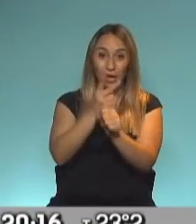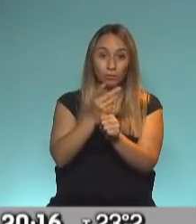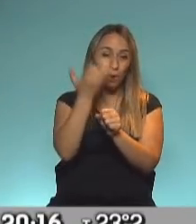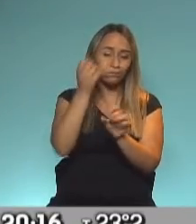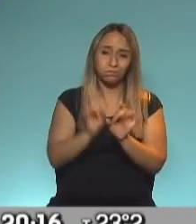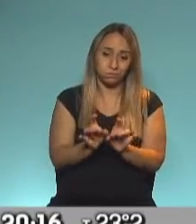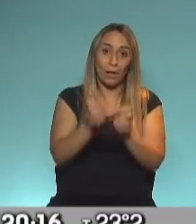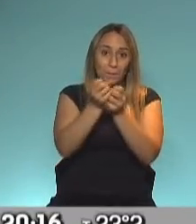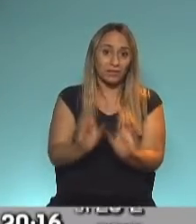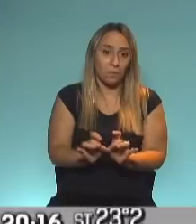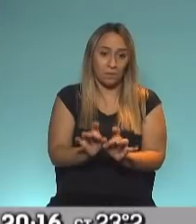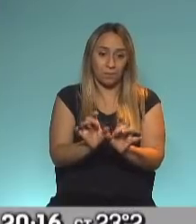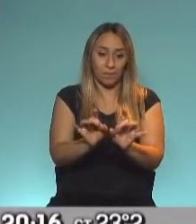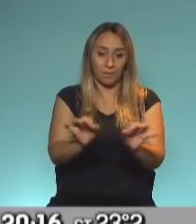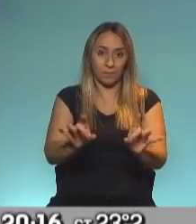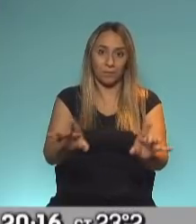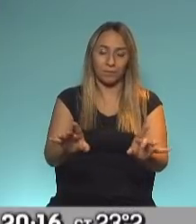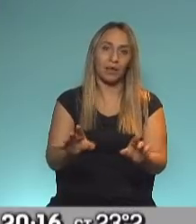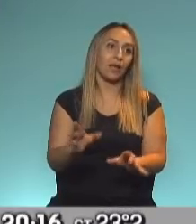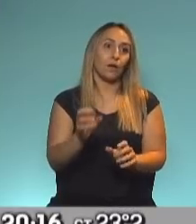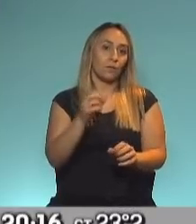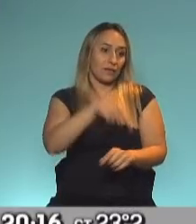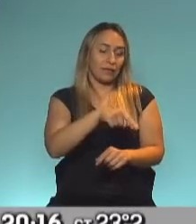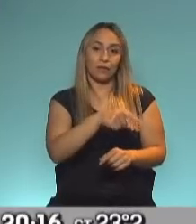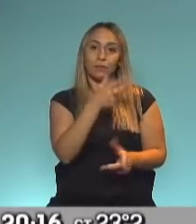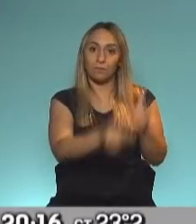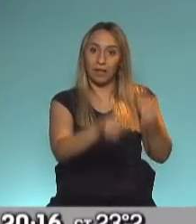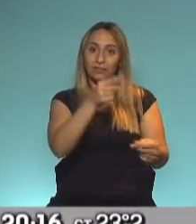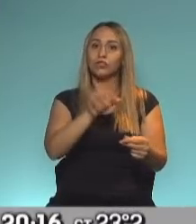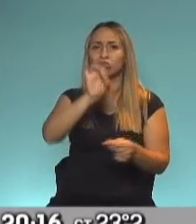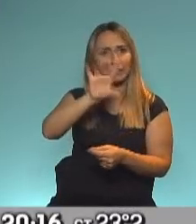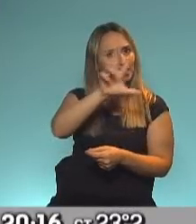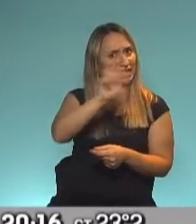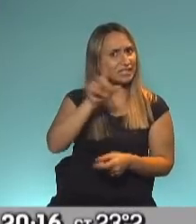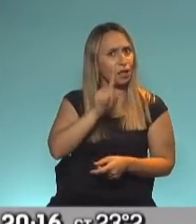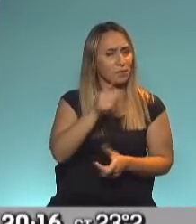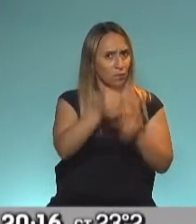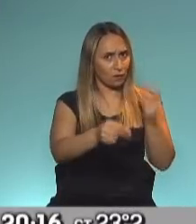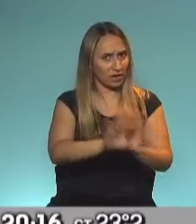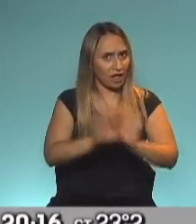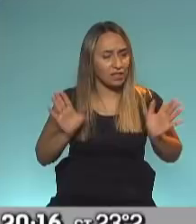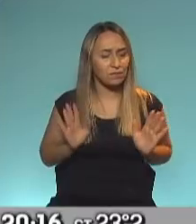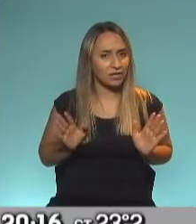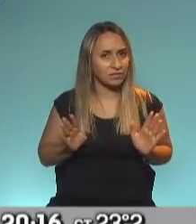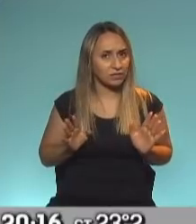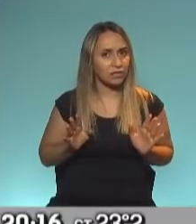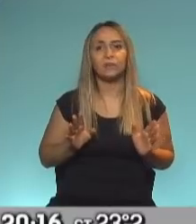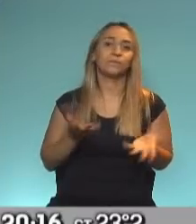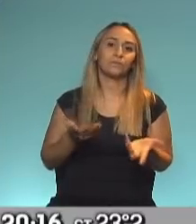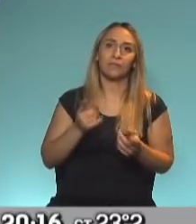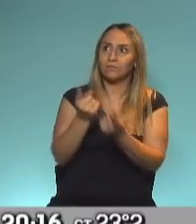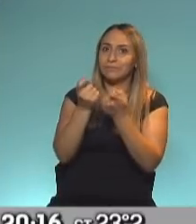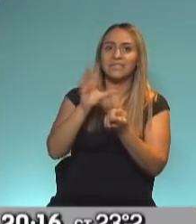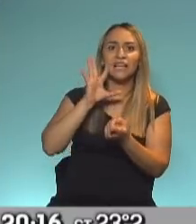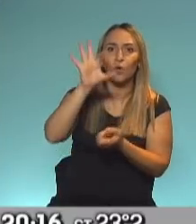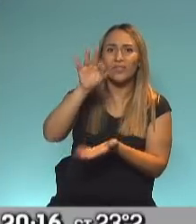empezamos a palpitar, y el operativo de vacunación por ahora estamos contando 300.000 dosis simplemente, ¿no? No lejos de esas 50 millones